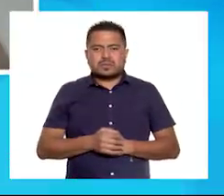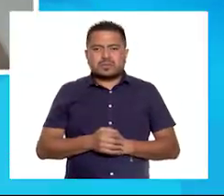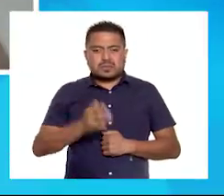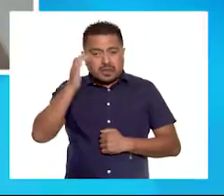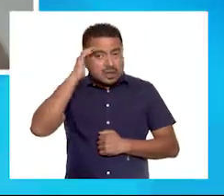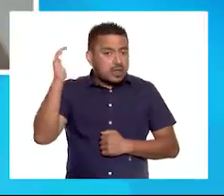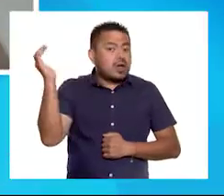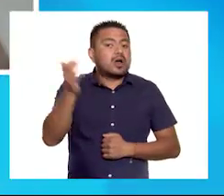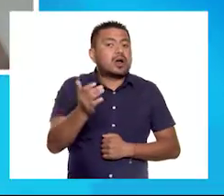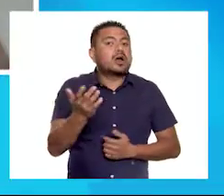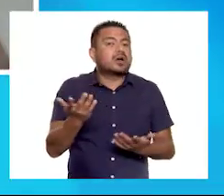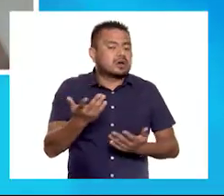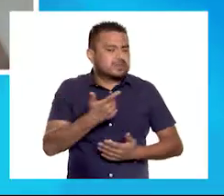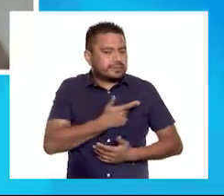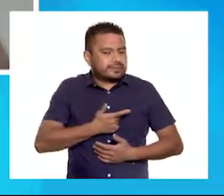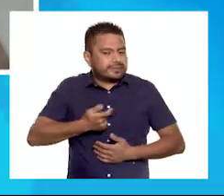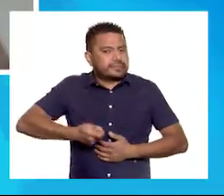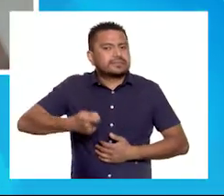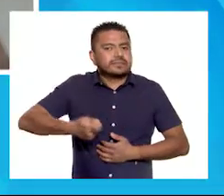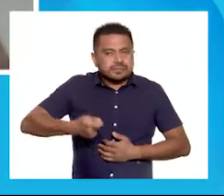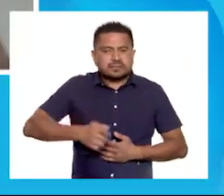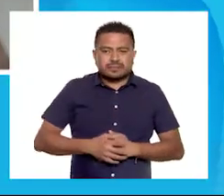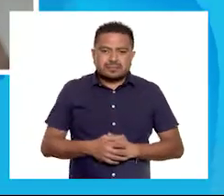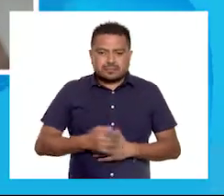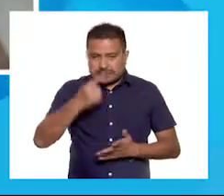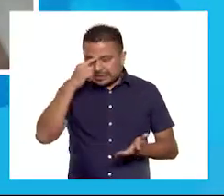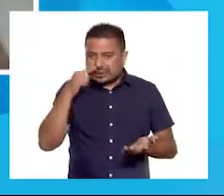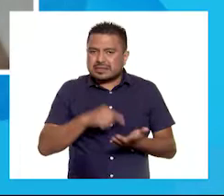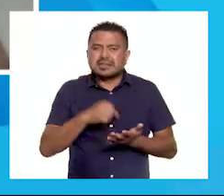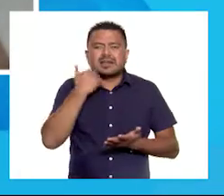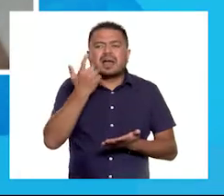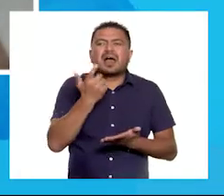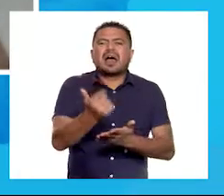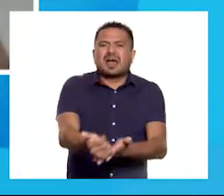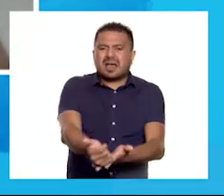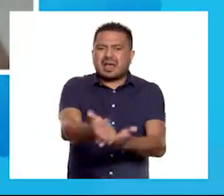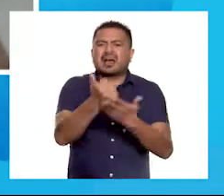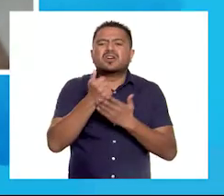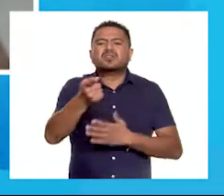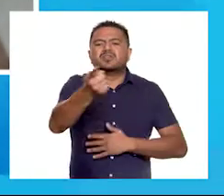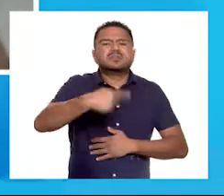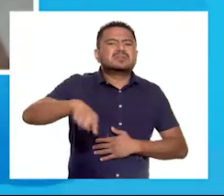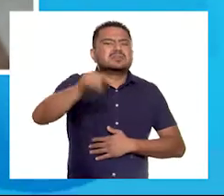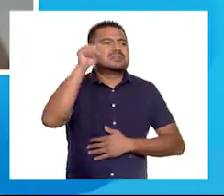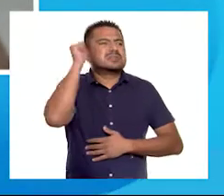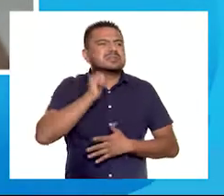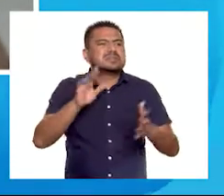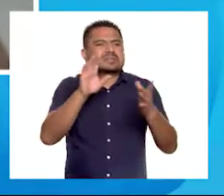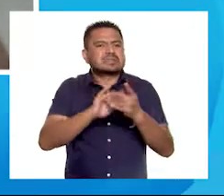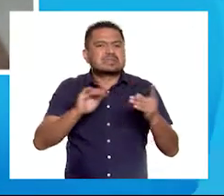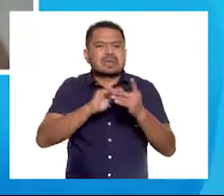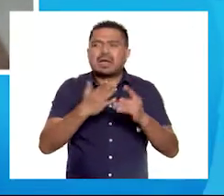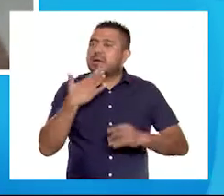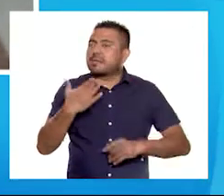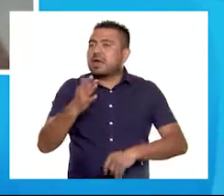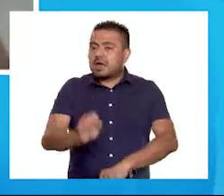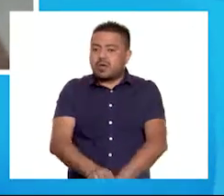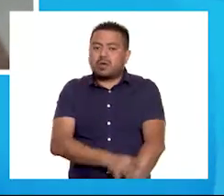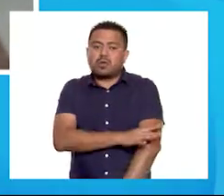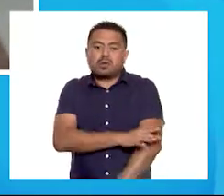Hola, qué gusto saludarles. Qué miedo que me ayuden, porque ustedes siempre dicen que son buenas las